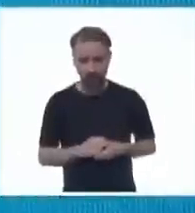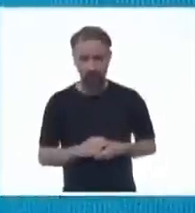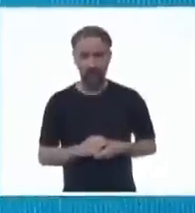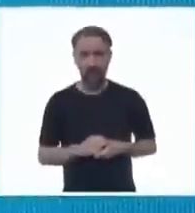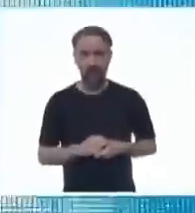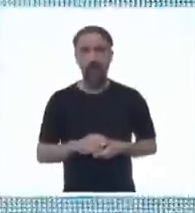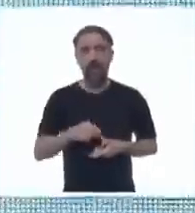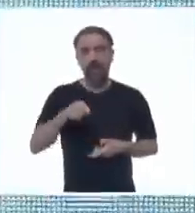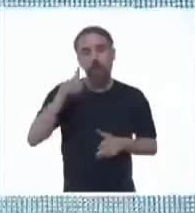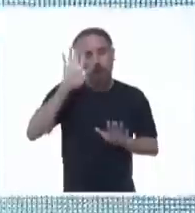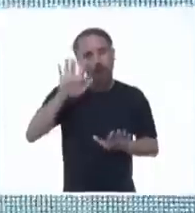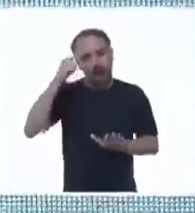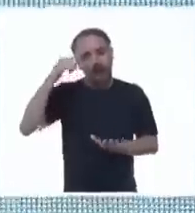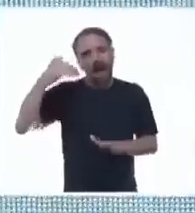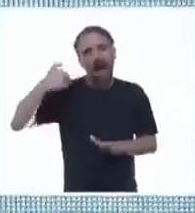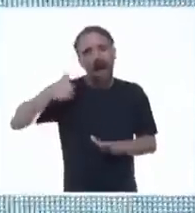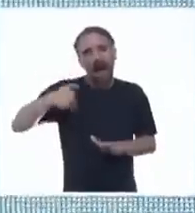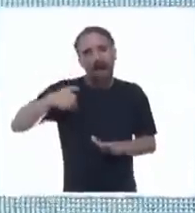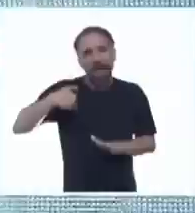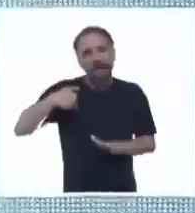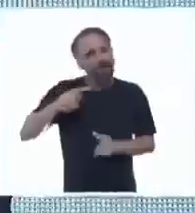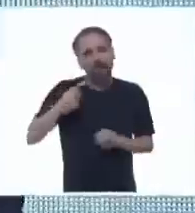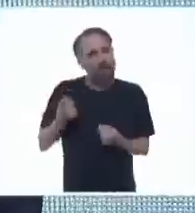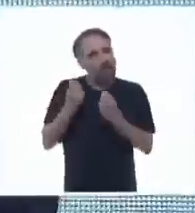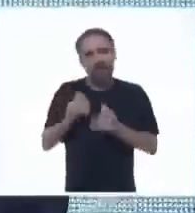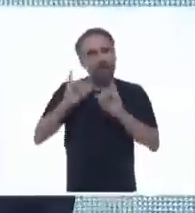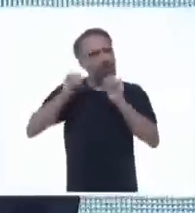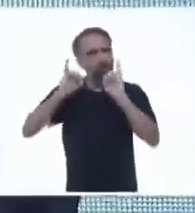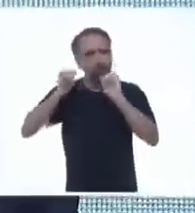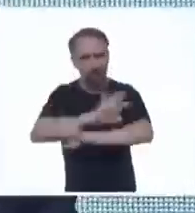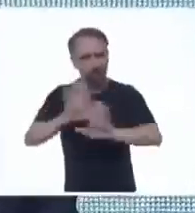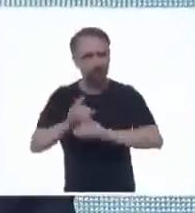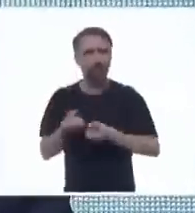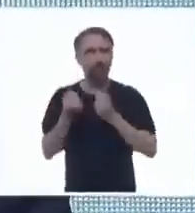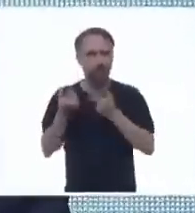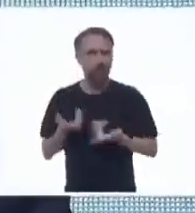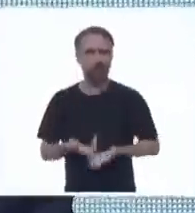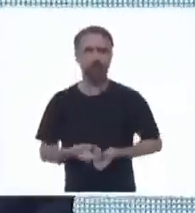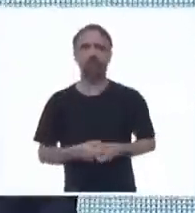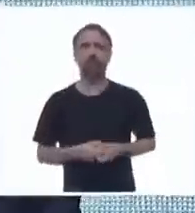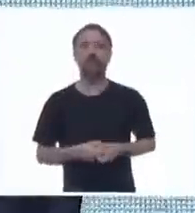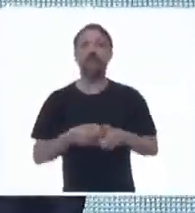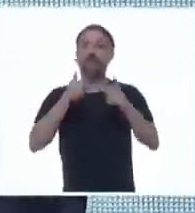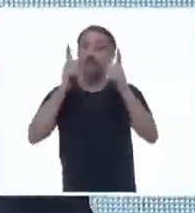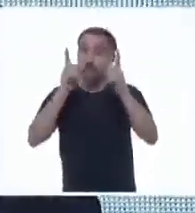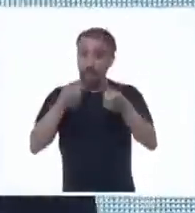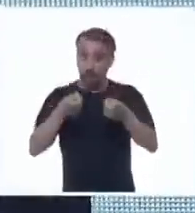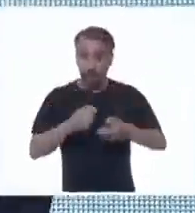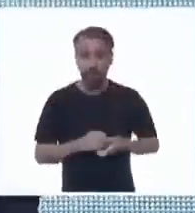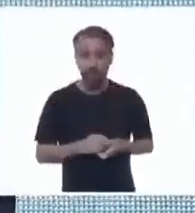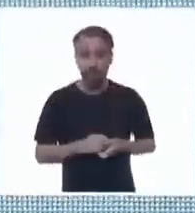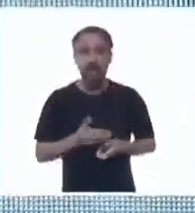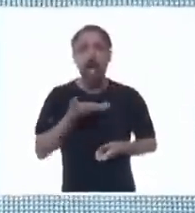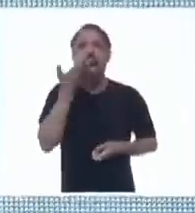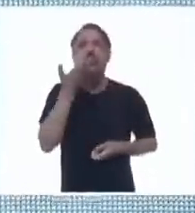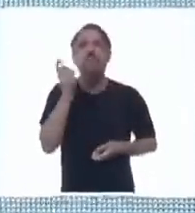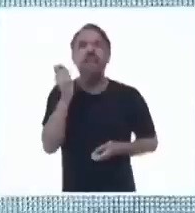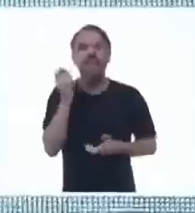Argentina merece y se merece. Pero también quiero hablarle a aquellos